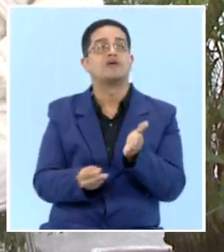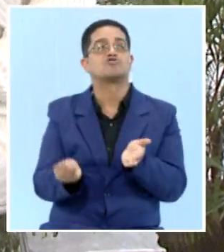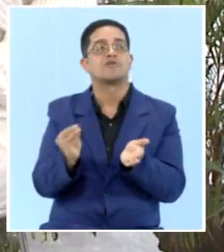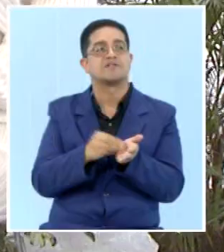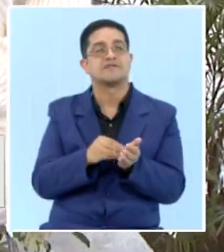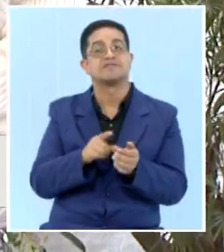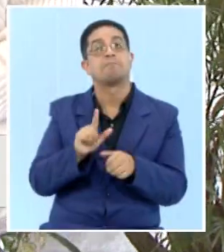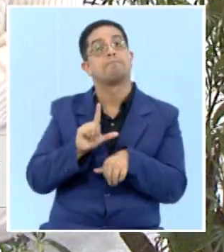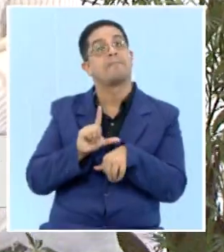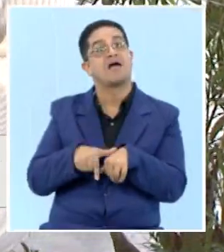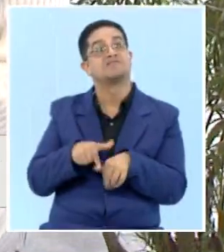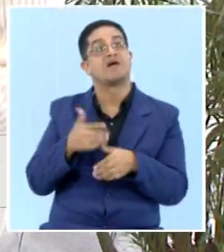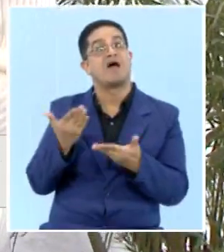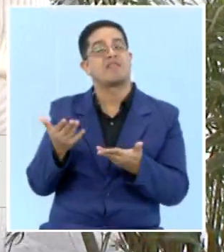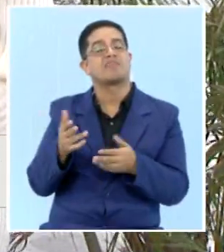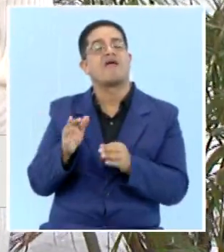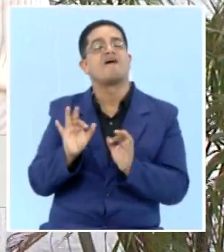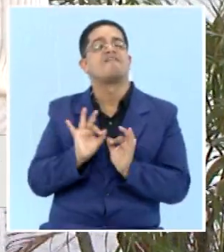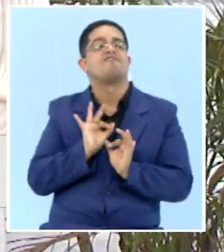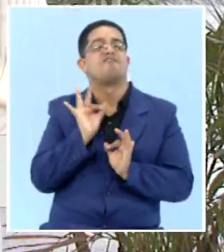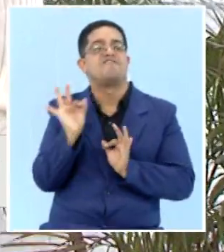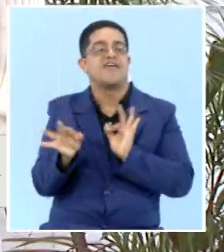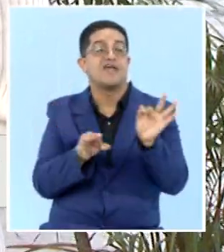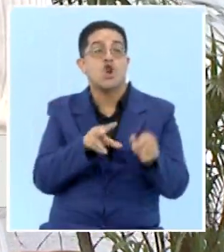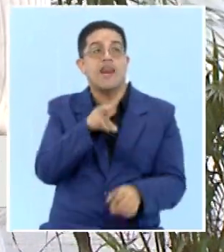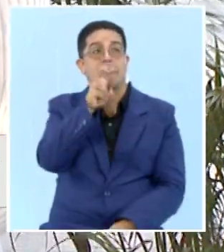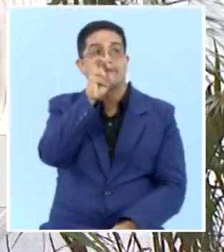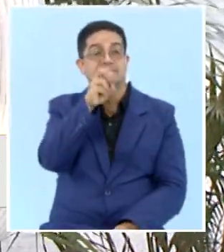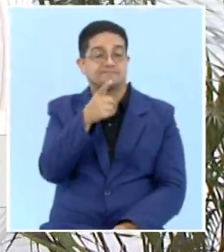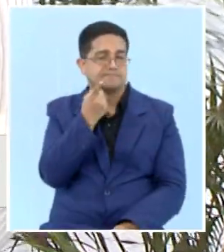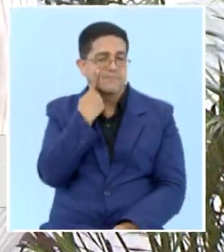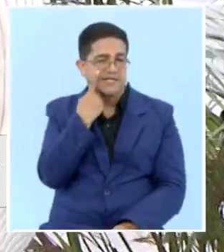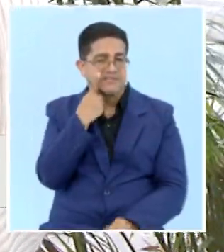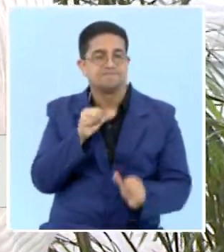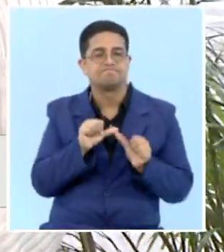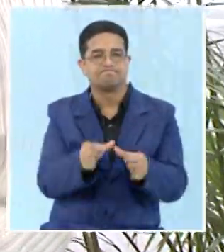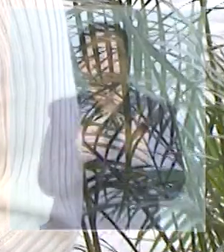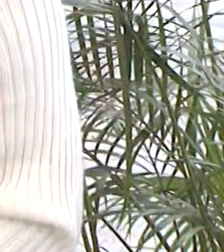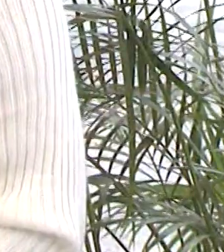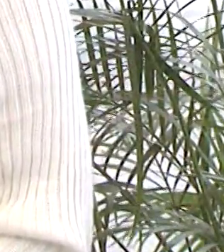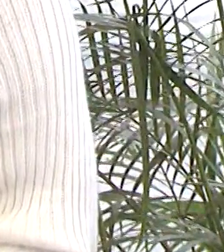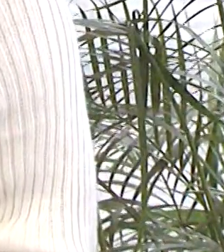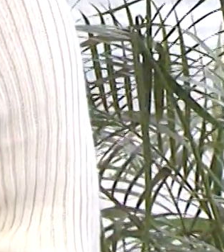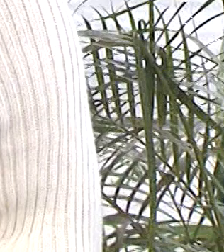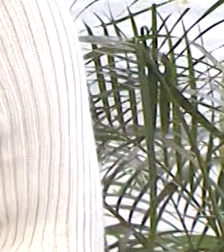estaremos hablando más de virus respiratorios. Así que atentos, regresamos.